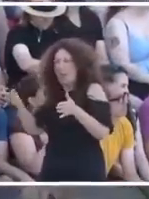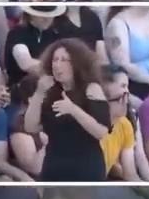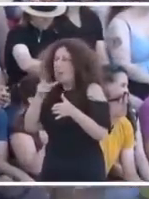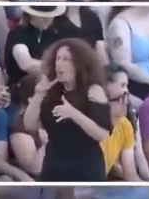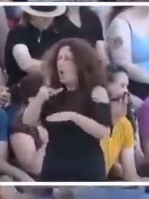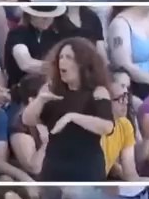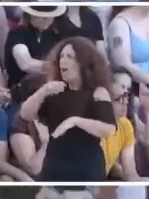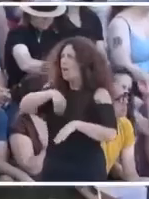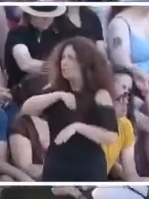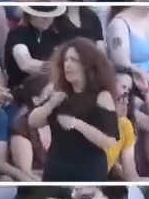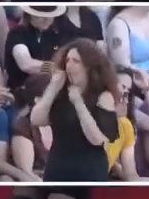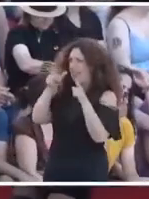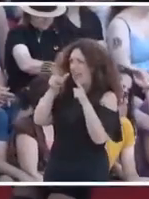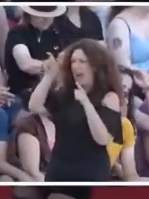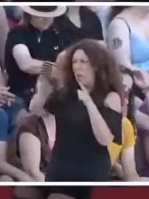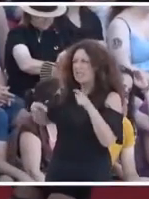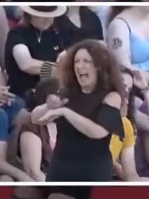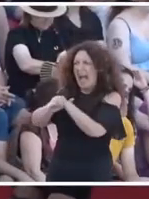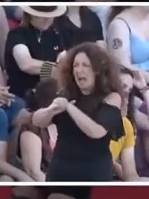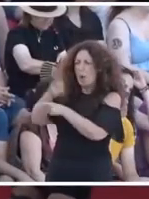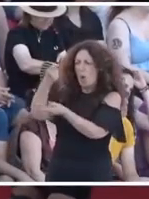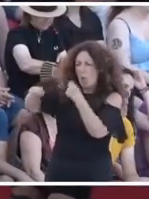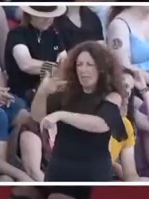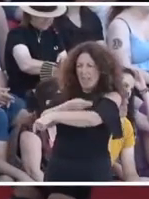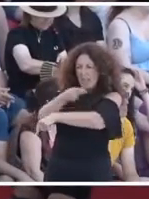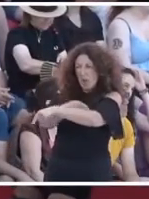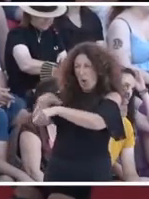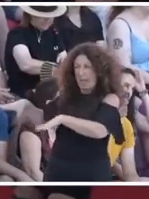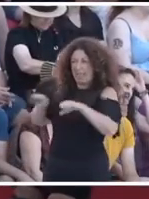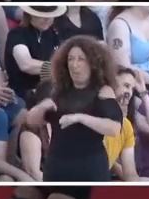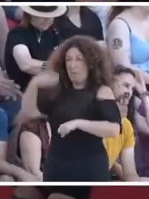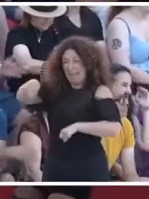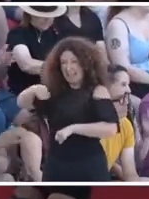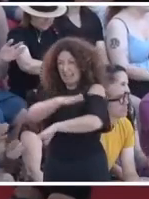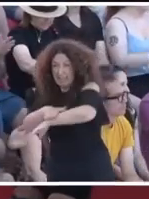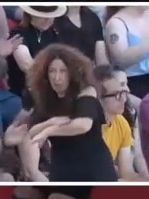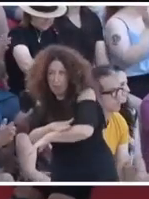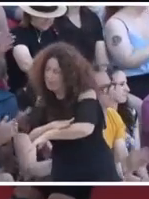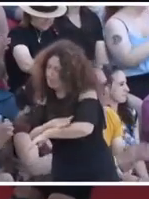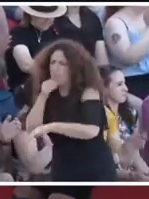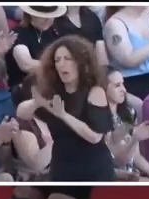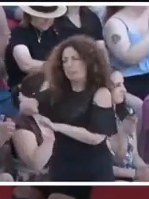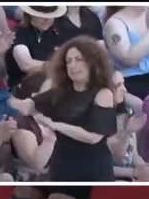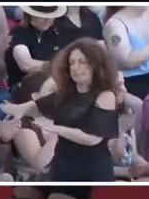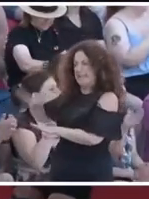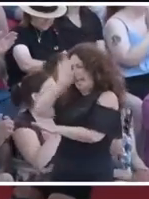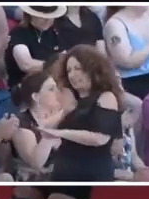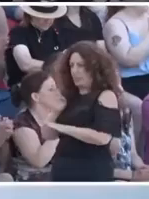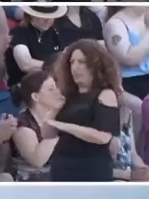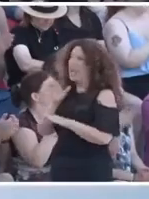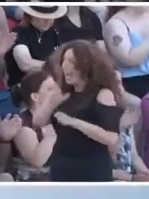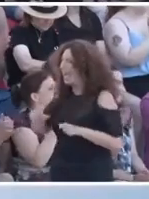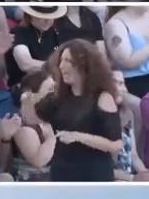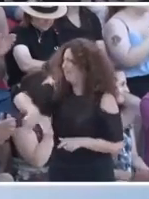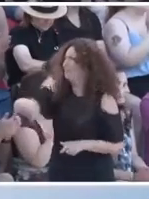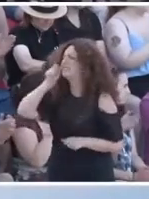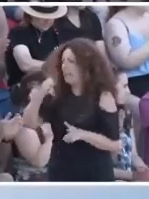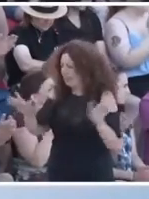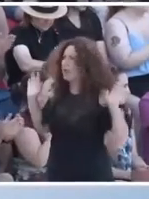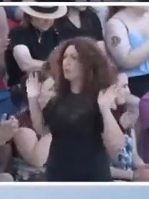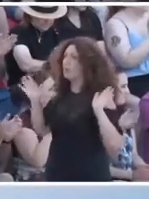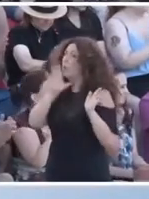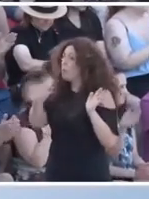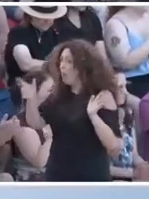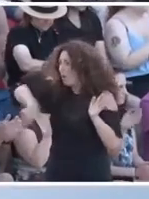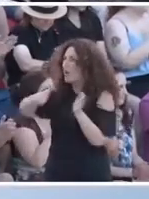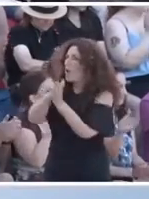se está dando cuenta que el amigo de un narcotraficante quiere ser presidente del gobierno. Por fin la gente se está dando cuenta. Por eso, compañeros